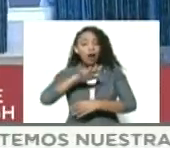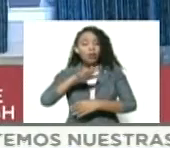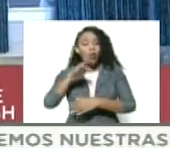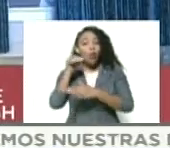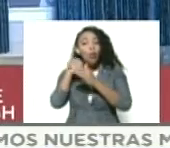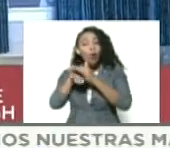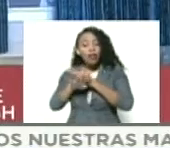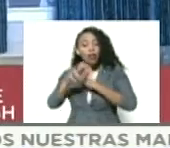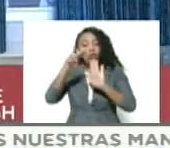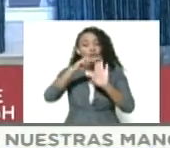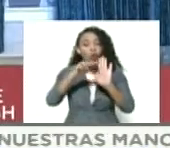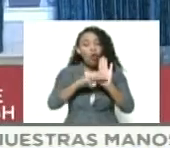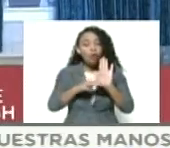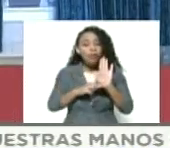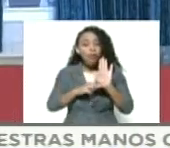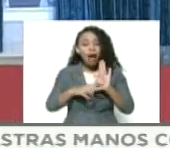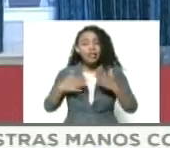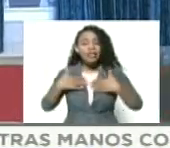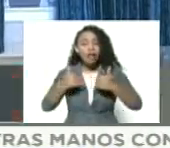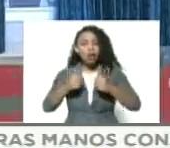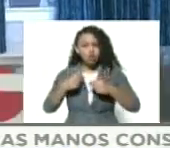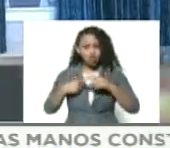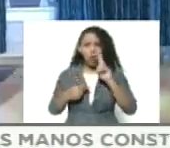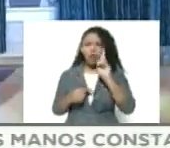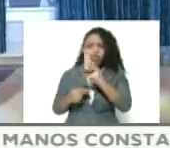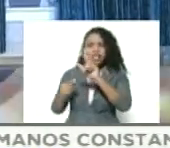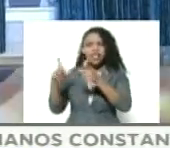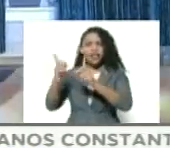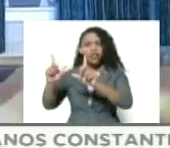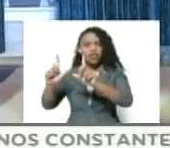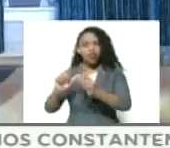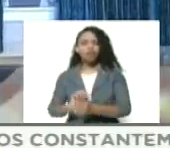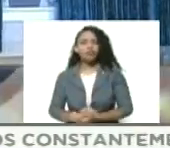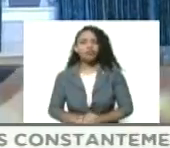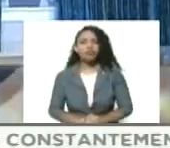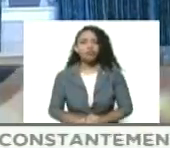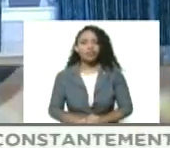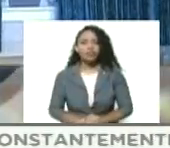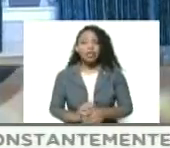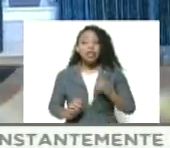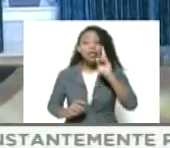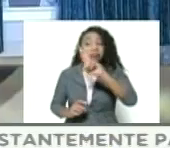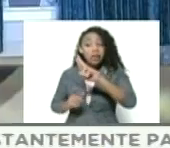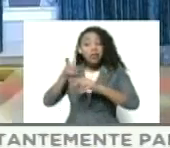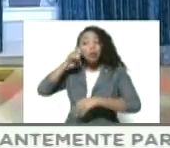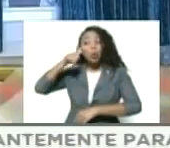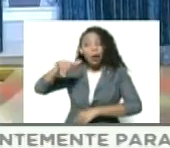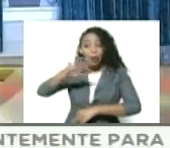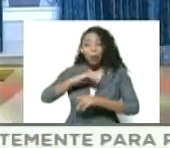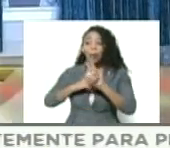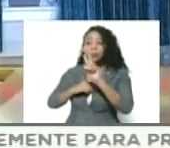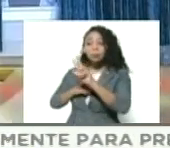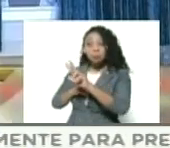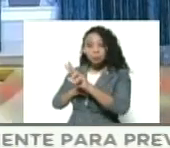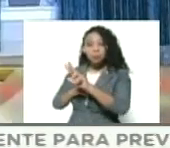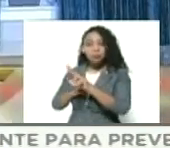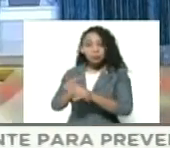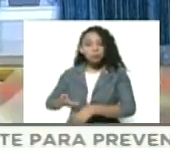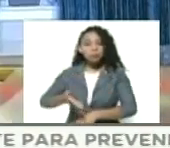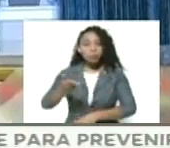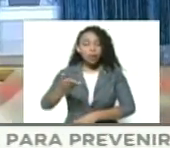medidas de bioseguridad, lo vi por televisión, vi al pueblo